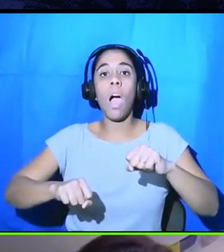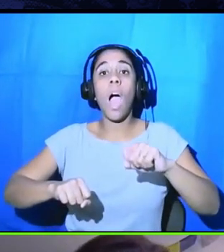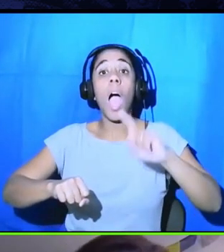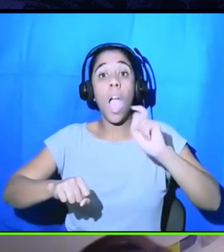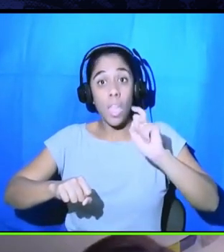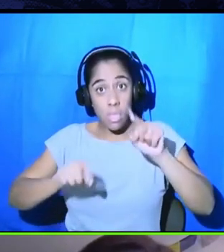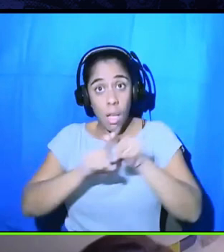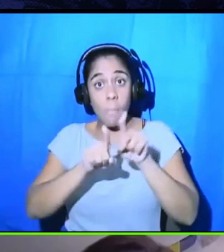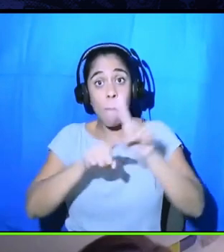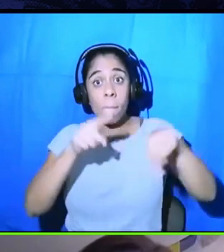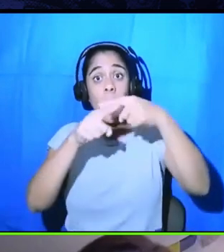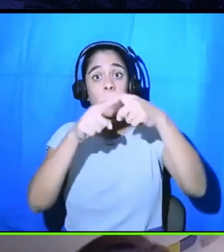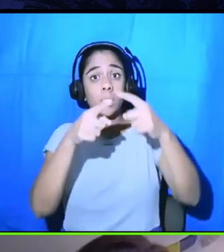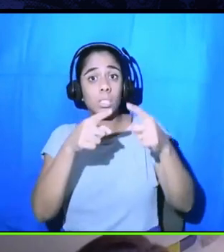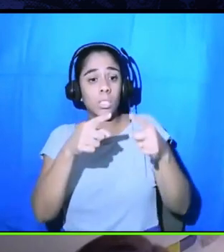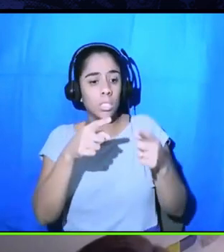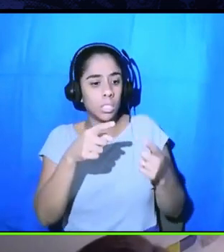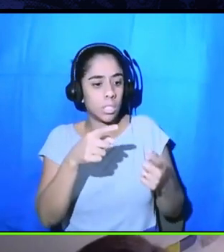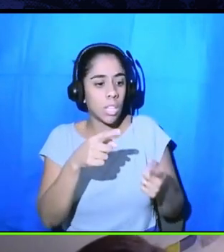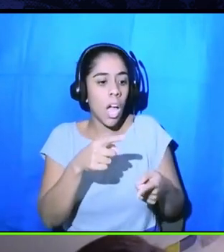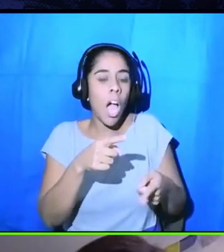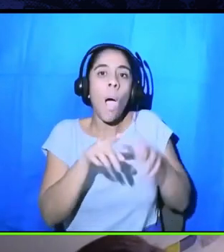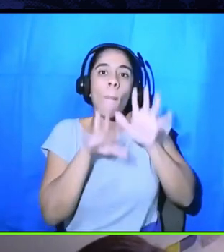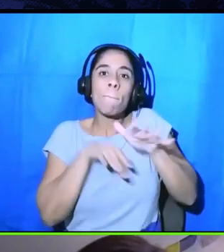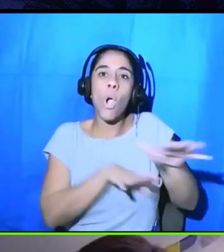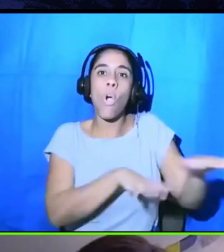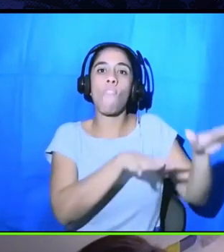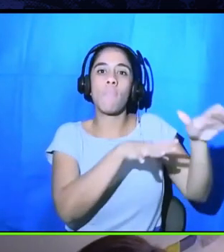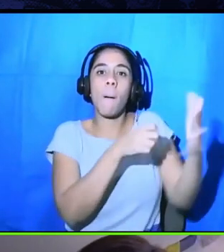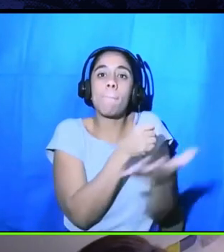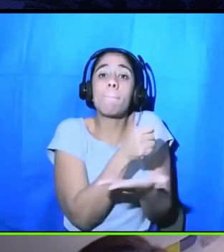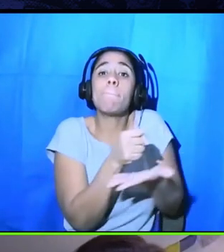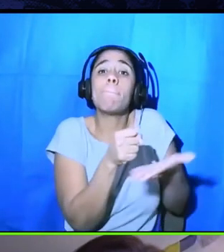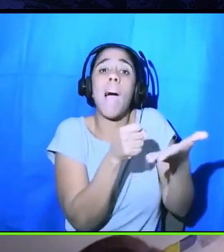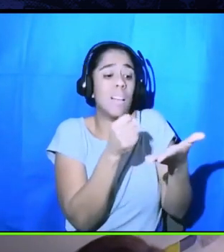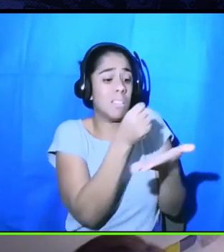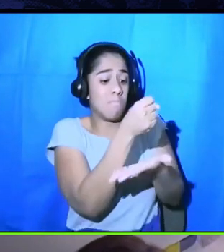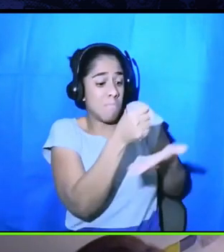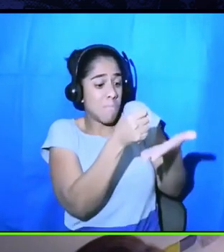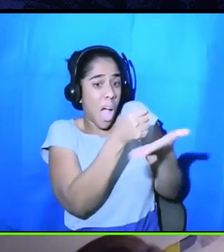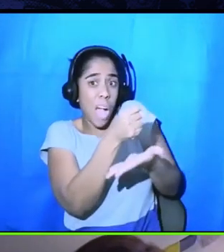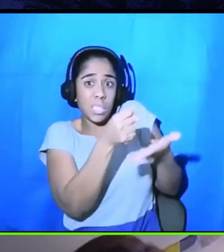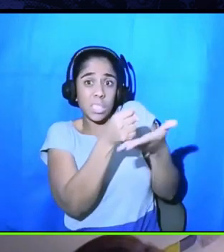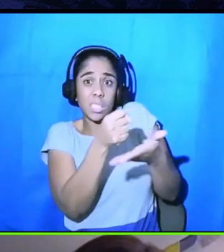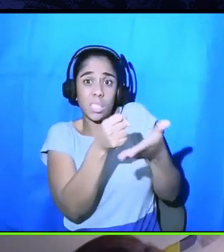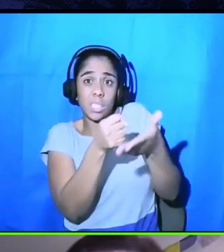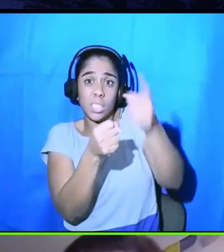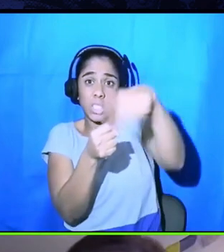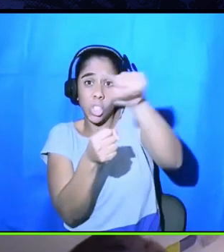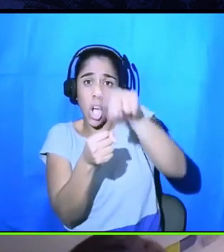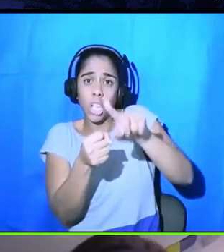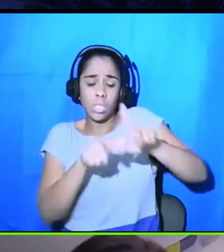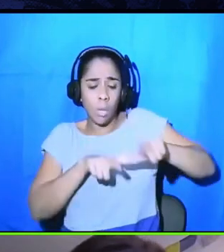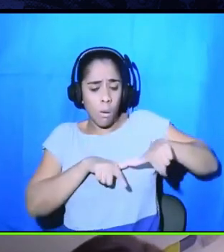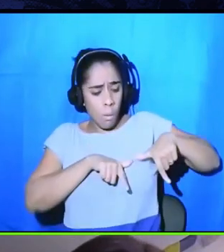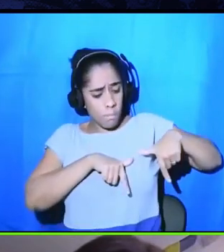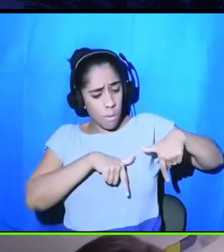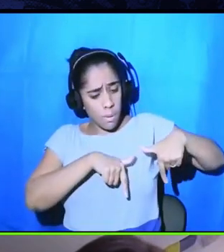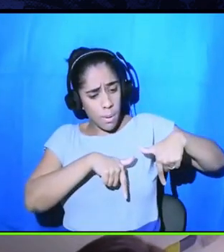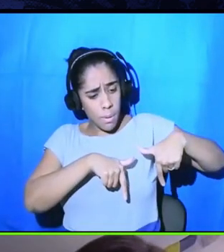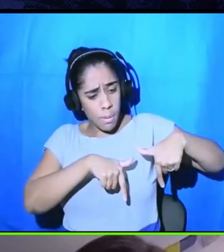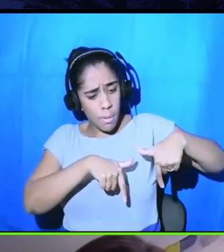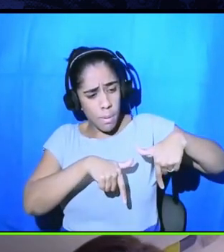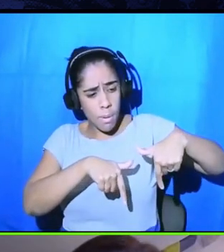que la nueva constitución quiere proponer o sea cómo vamos a transitar ese camino hay un camino hay